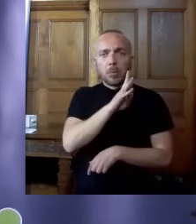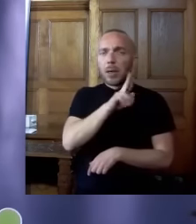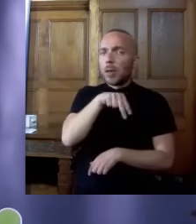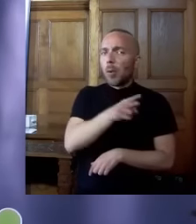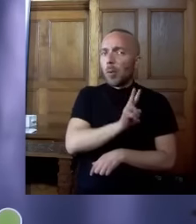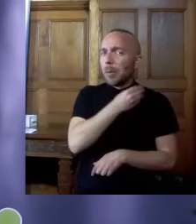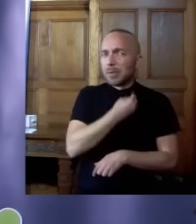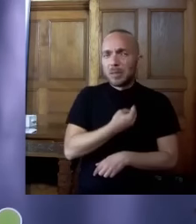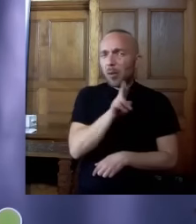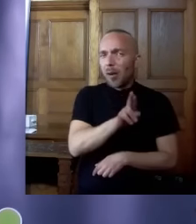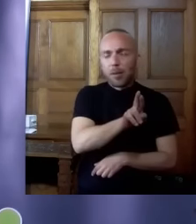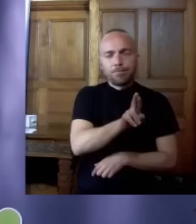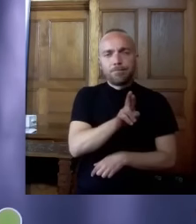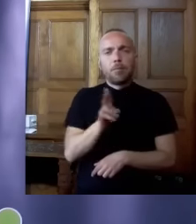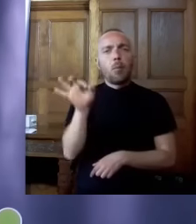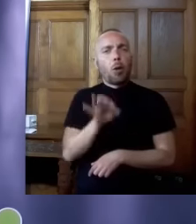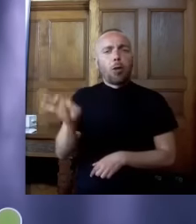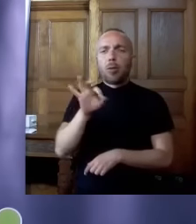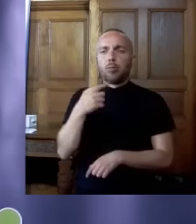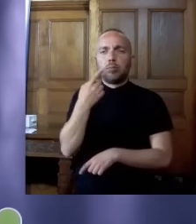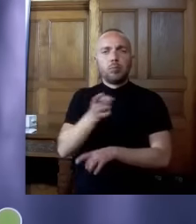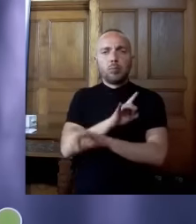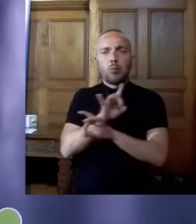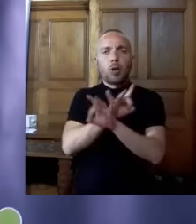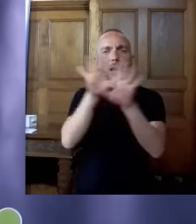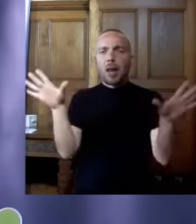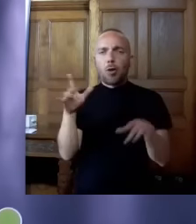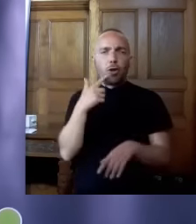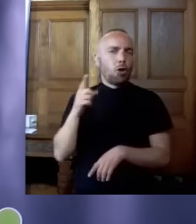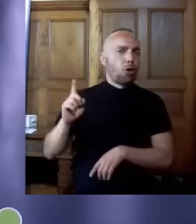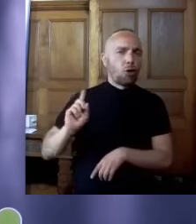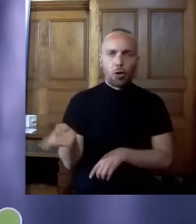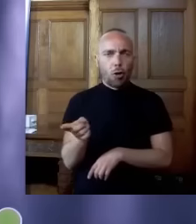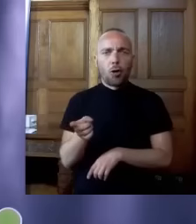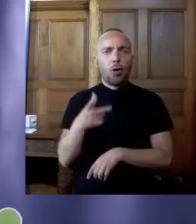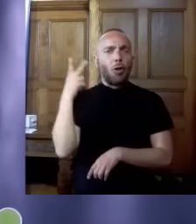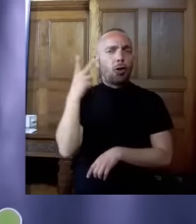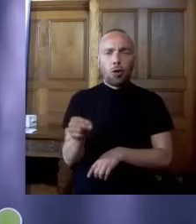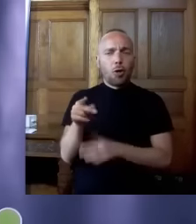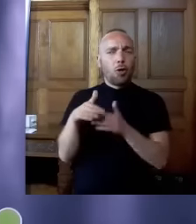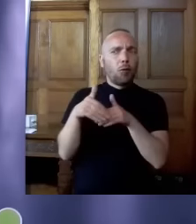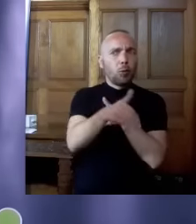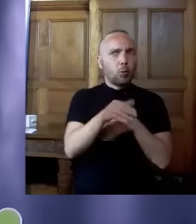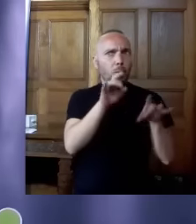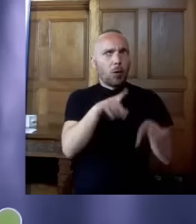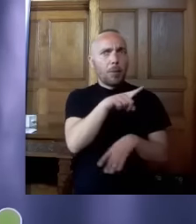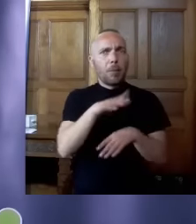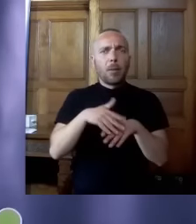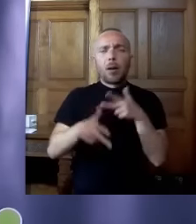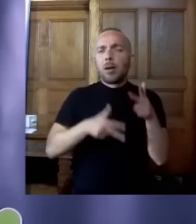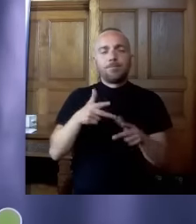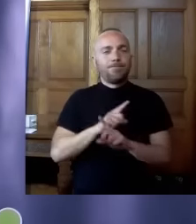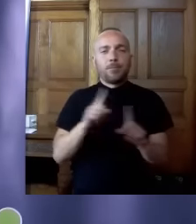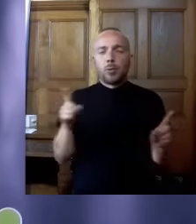el carquin podemos dice alto y claro que no a ese modelo dice no a ese futuro para euskadi y os voy a